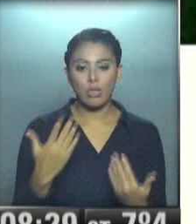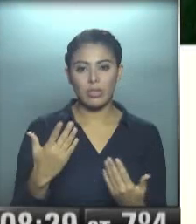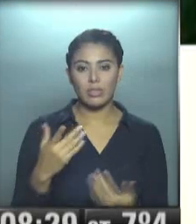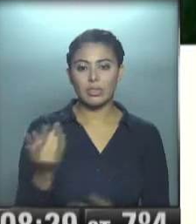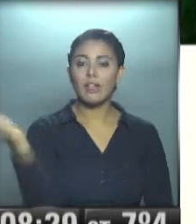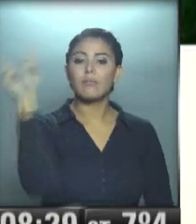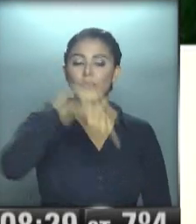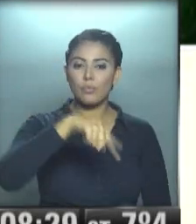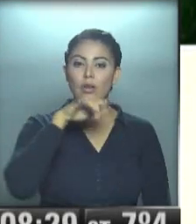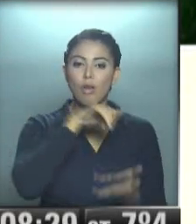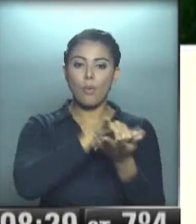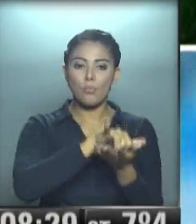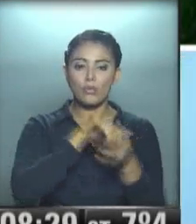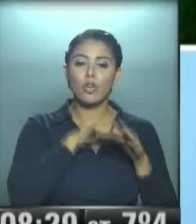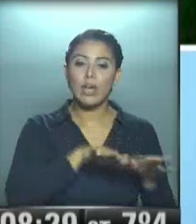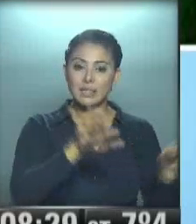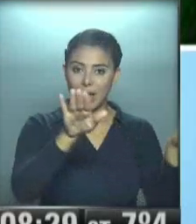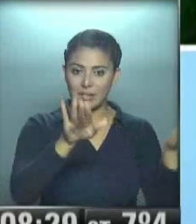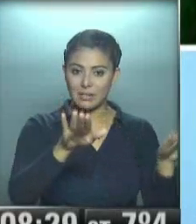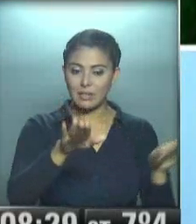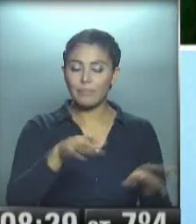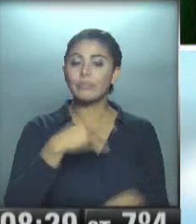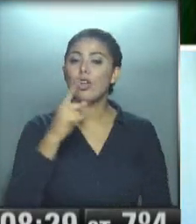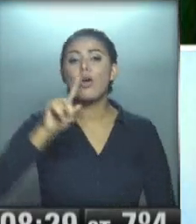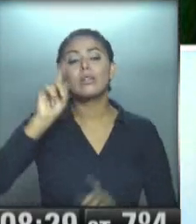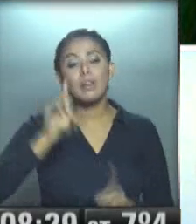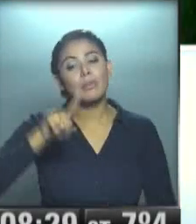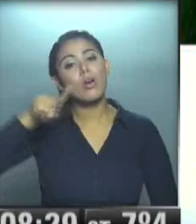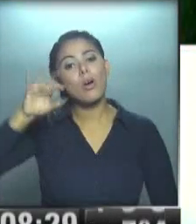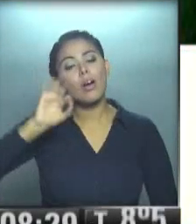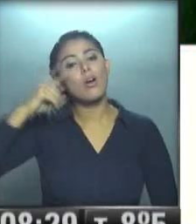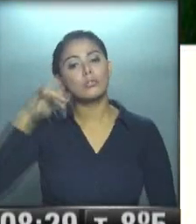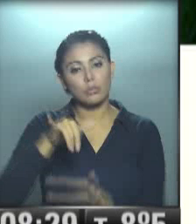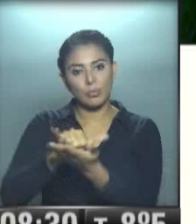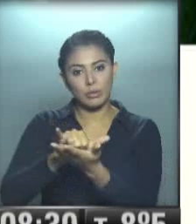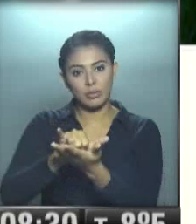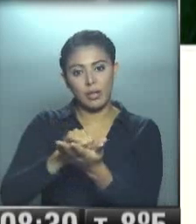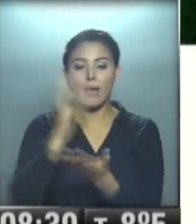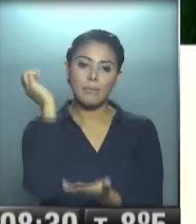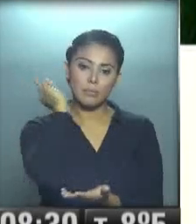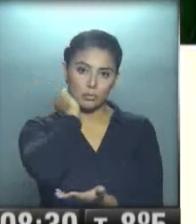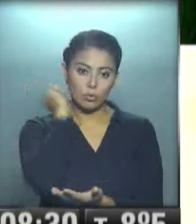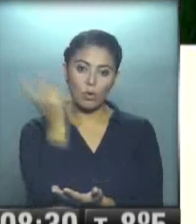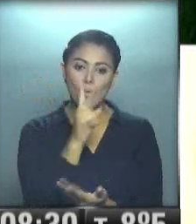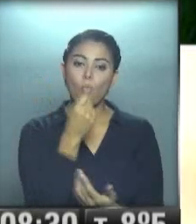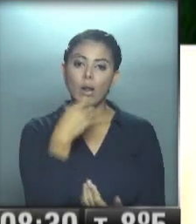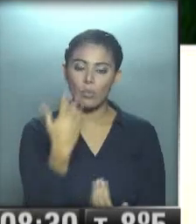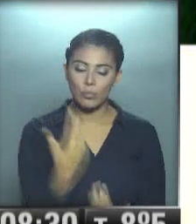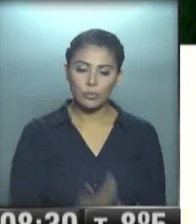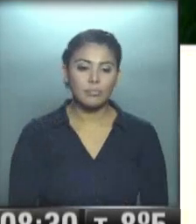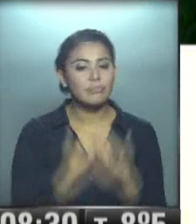al Aeropuerto Internacional de seiza Alejandro y Silvia o también al aeroparque Metropolitano Jorge newbery